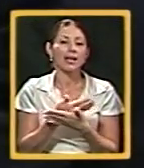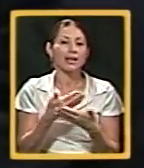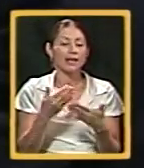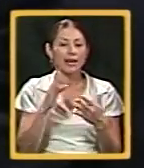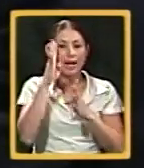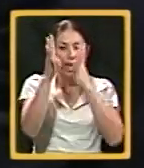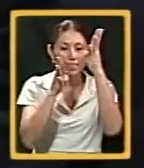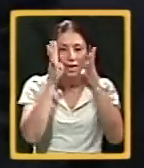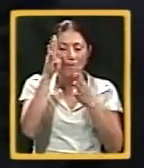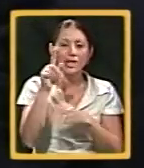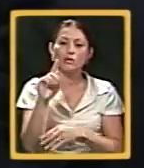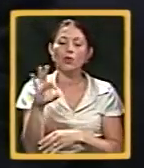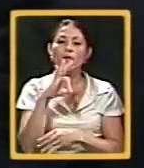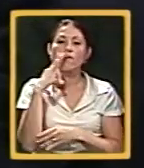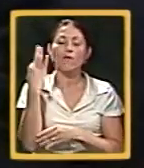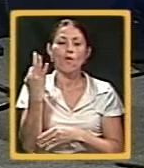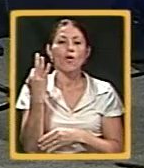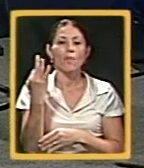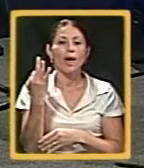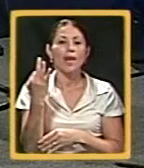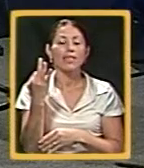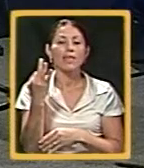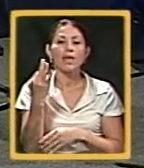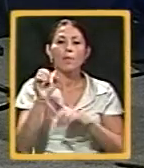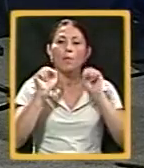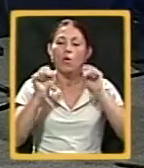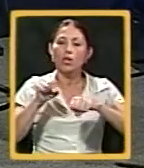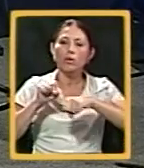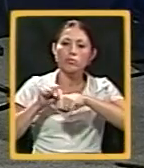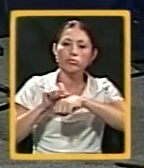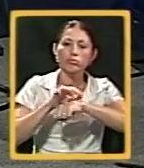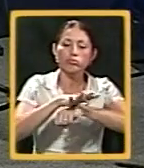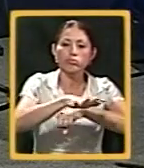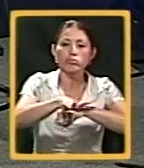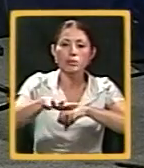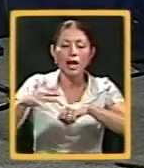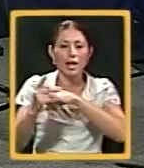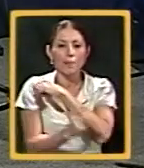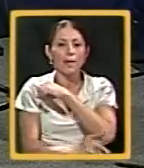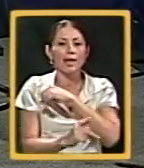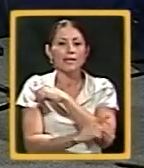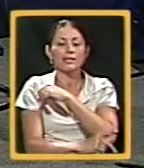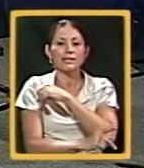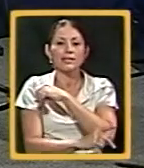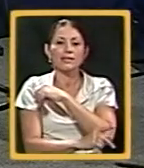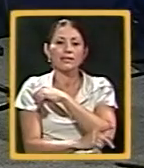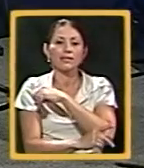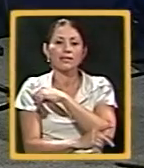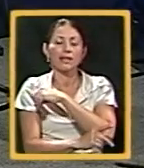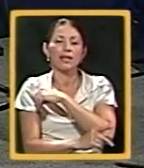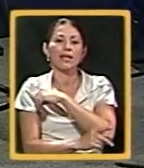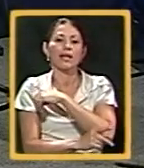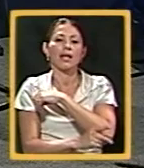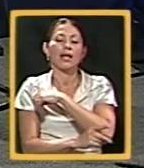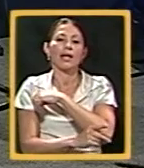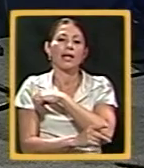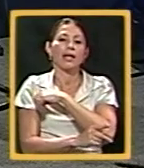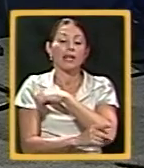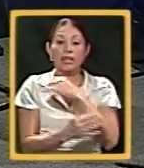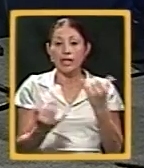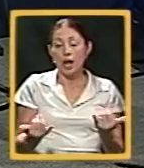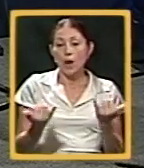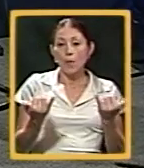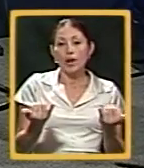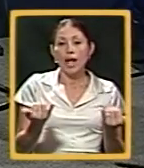llegar al país, y que y ahora